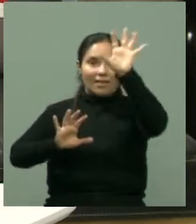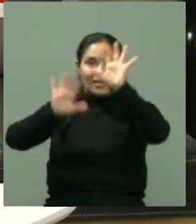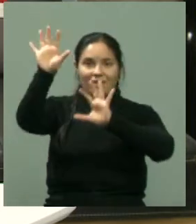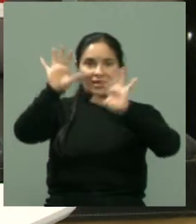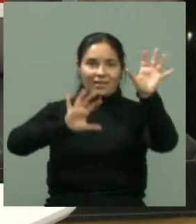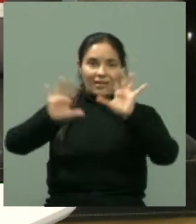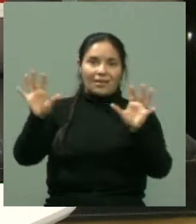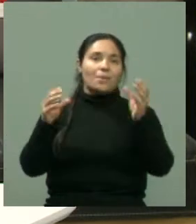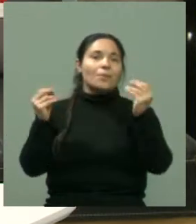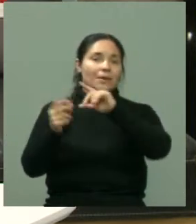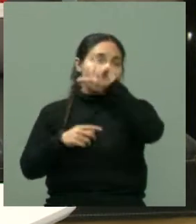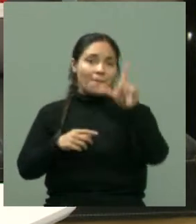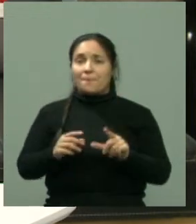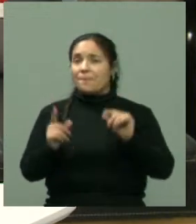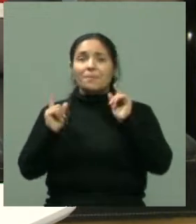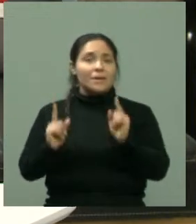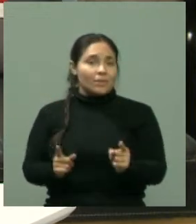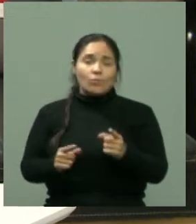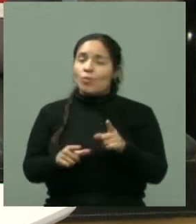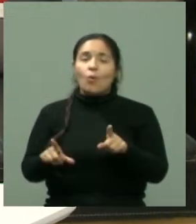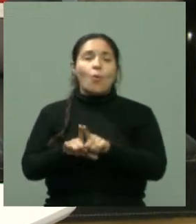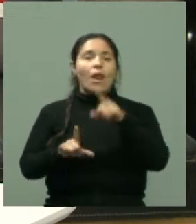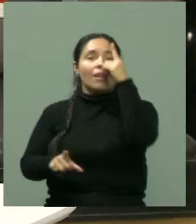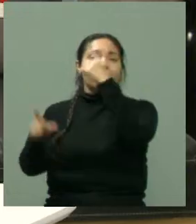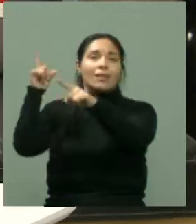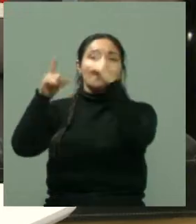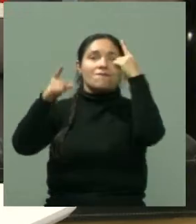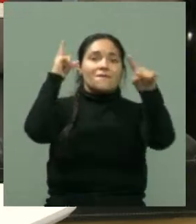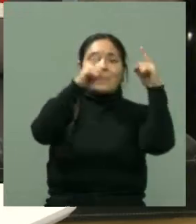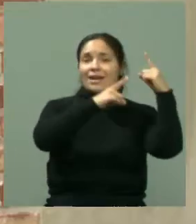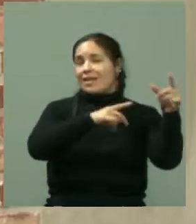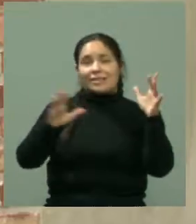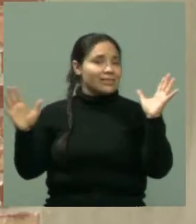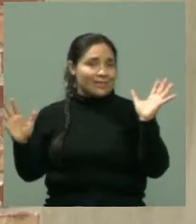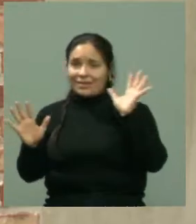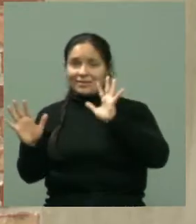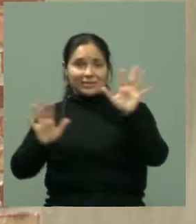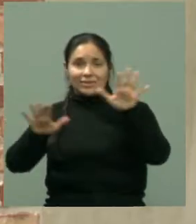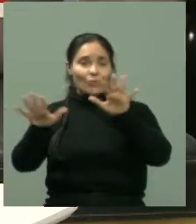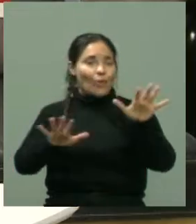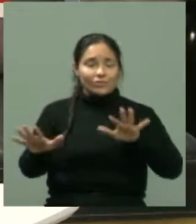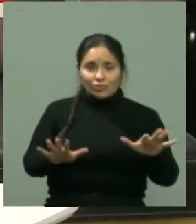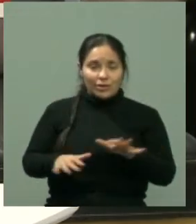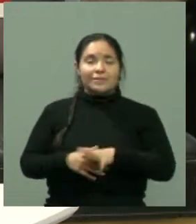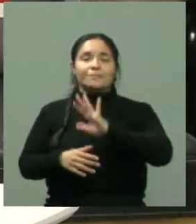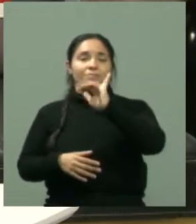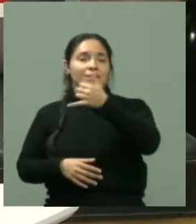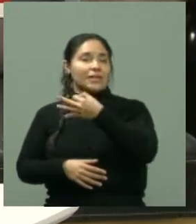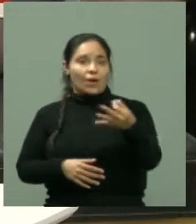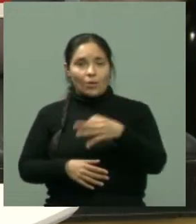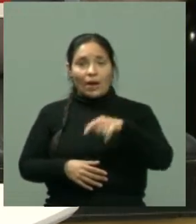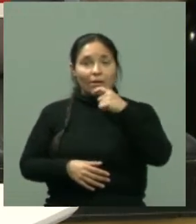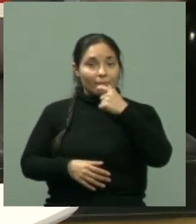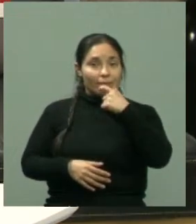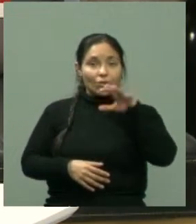bien pertenecemos al mismo país, tenemos distintas situaciones en cada una de las regiones. Exactamente, y lo que vive